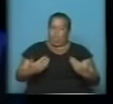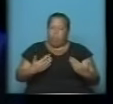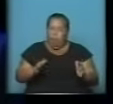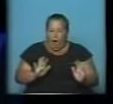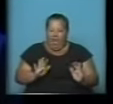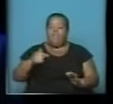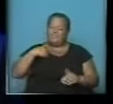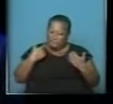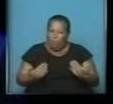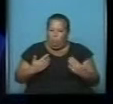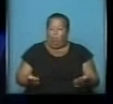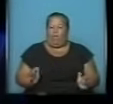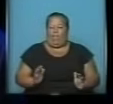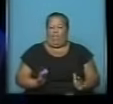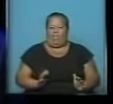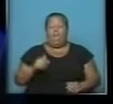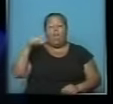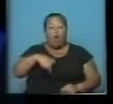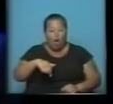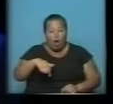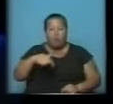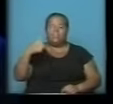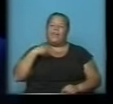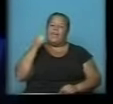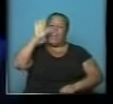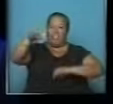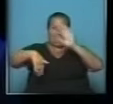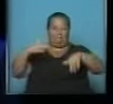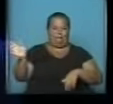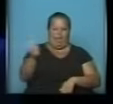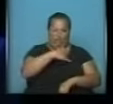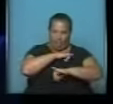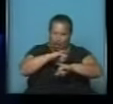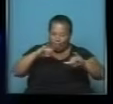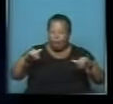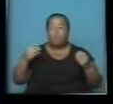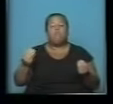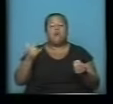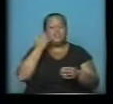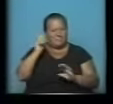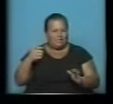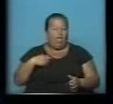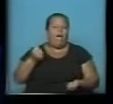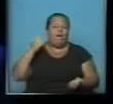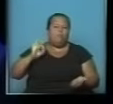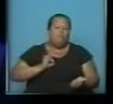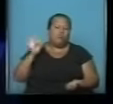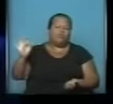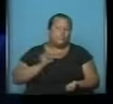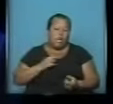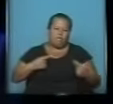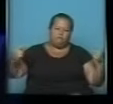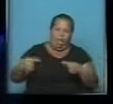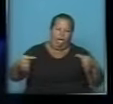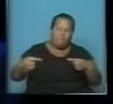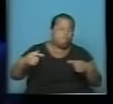podía, que se puede. Y hoy es cuando quiero convocarlos a todos, porque ya probamos demasiados años